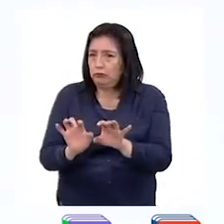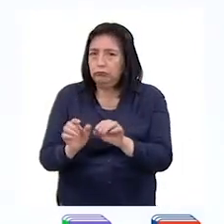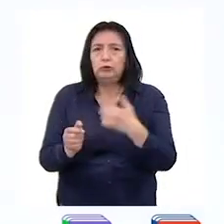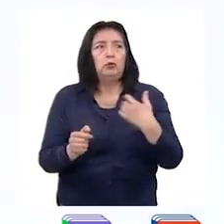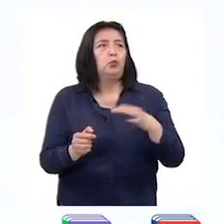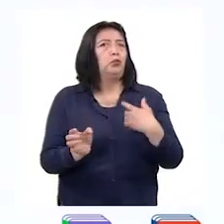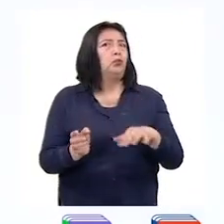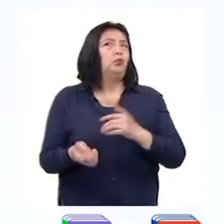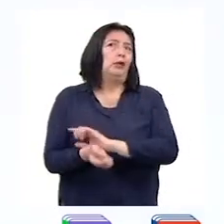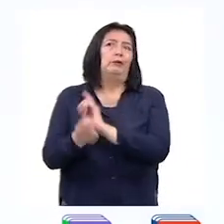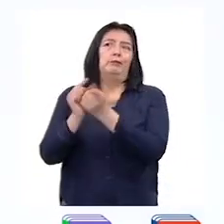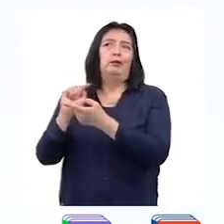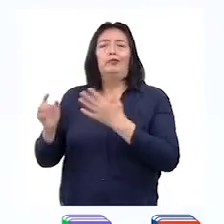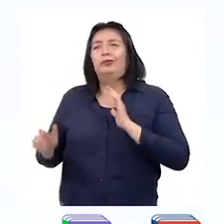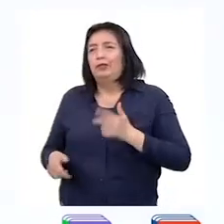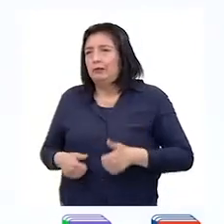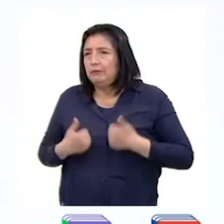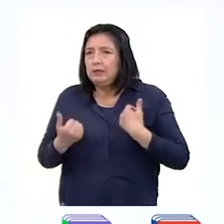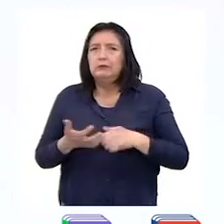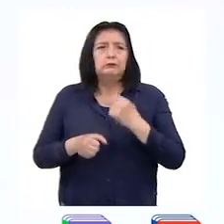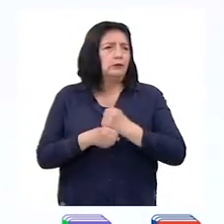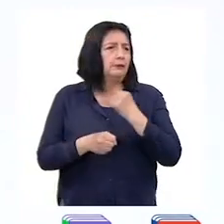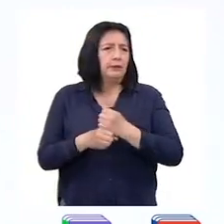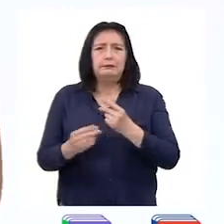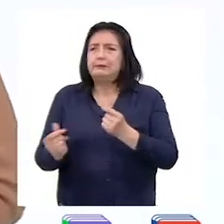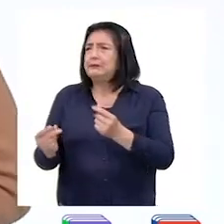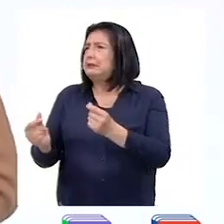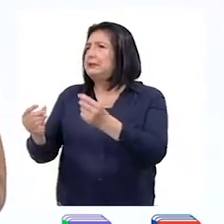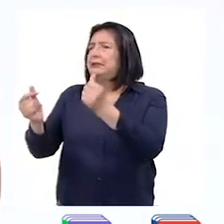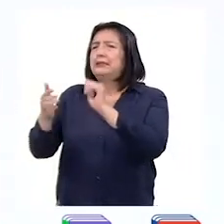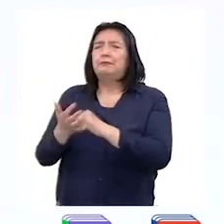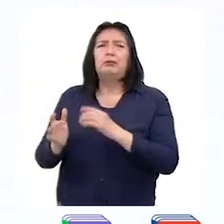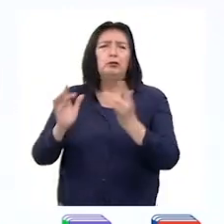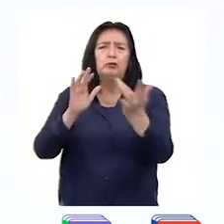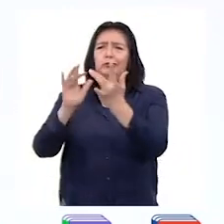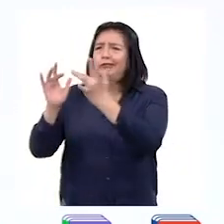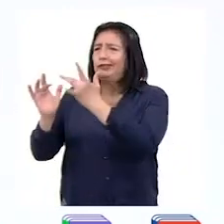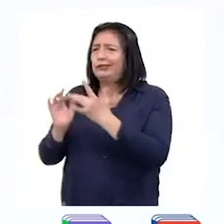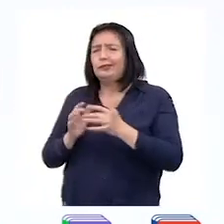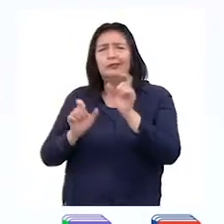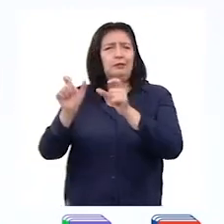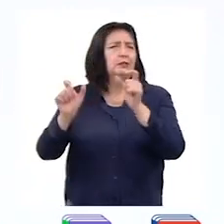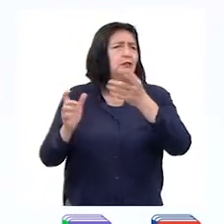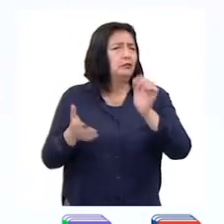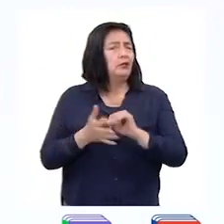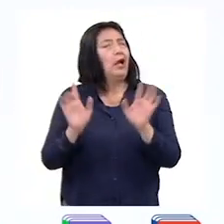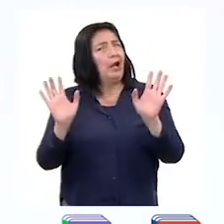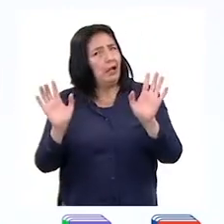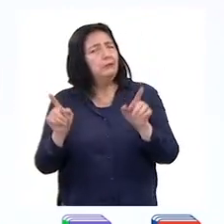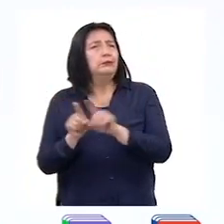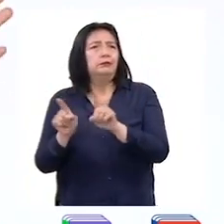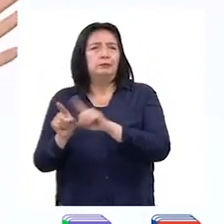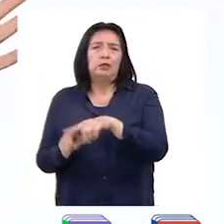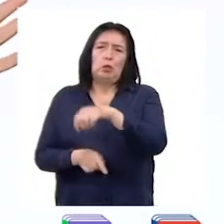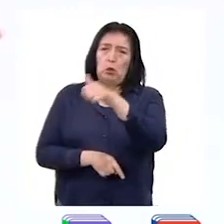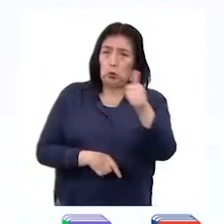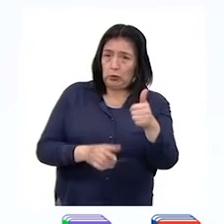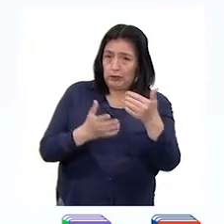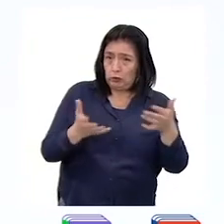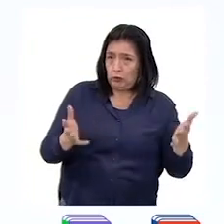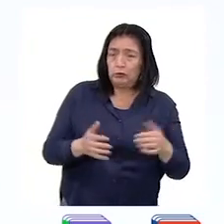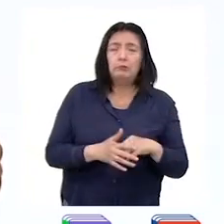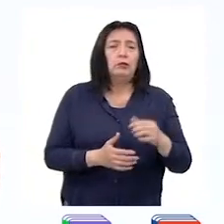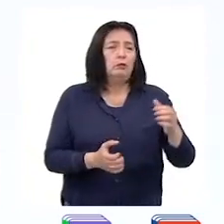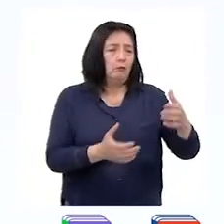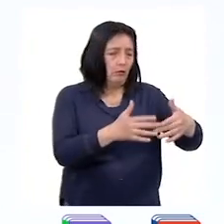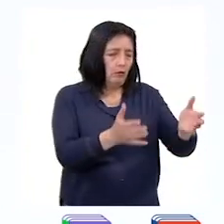transformado nuestras vidas, ya que nos permite trabajar más rápidamente y comunicarnos con las personas. Pero también hay otros objetos, como